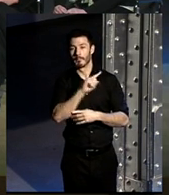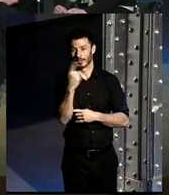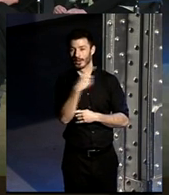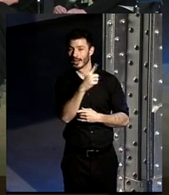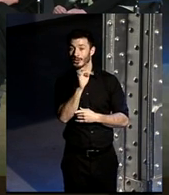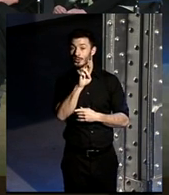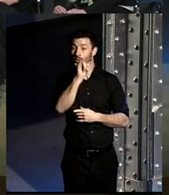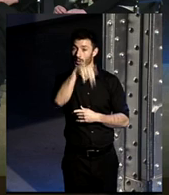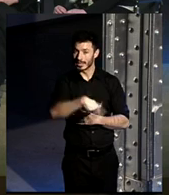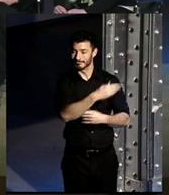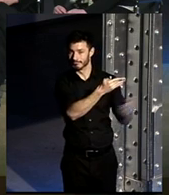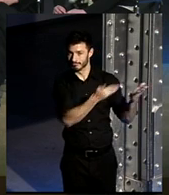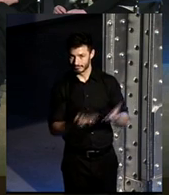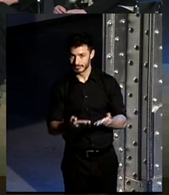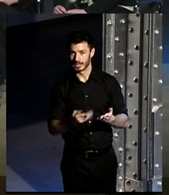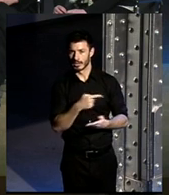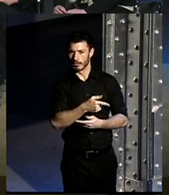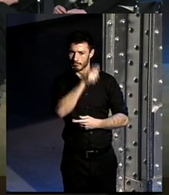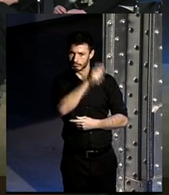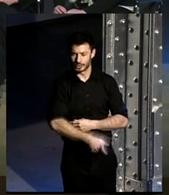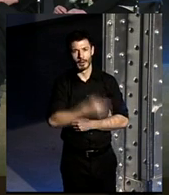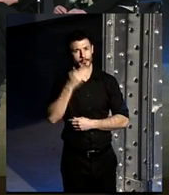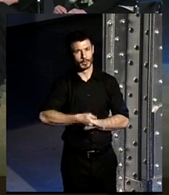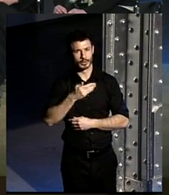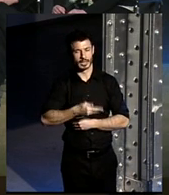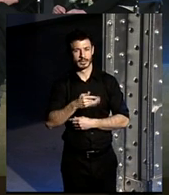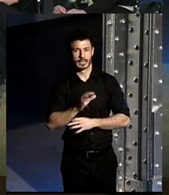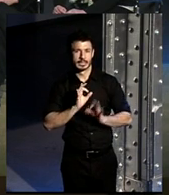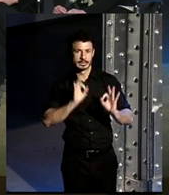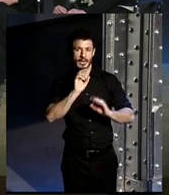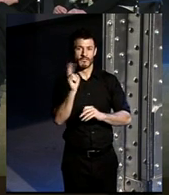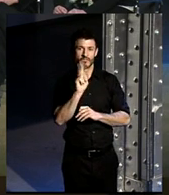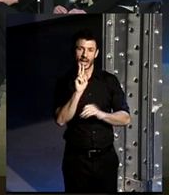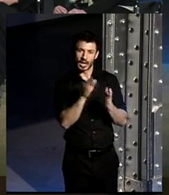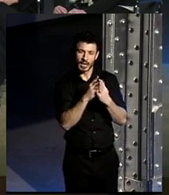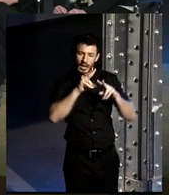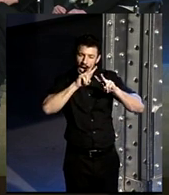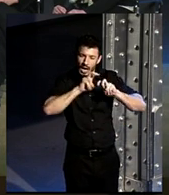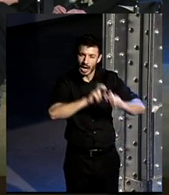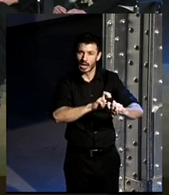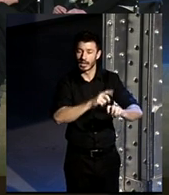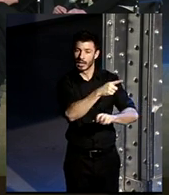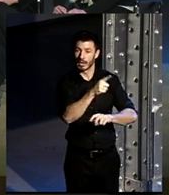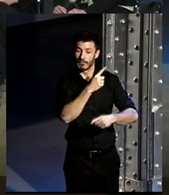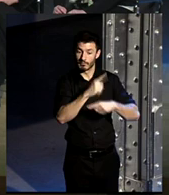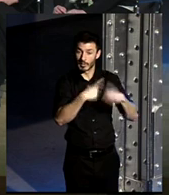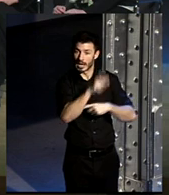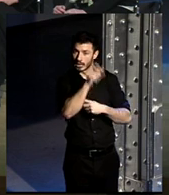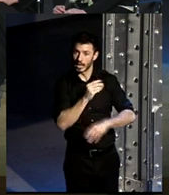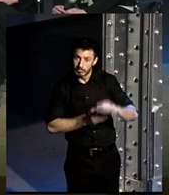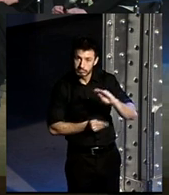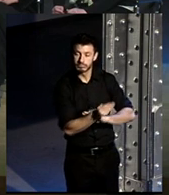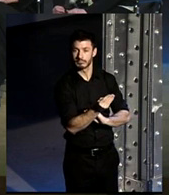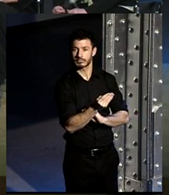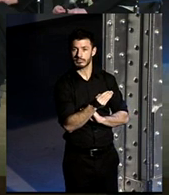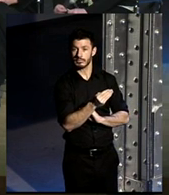uno de las figuras más importantes en relación a Julio Verne y la investigación de su obra. Él nació en el seno de una familia de la nobleza italiana y es